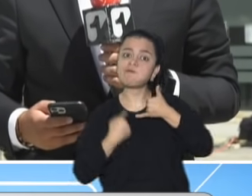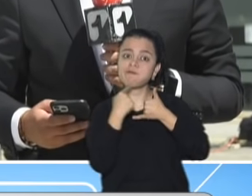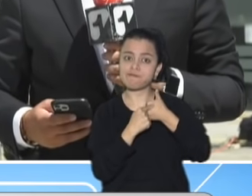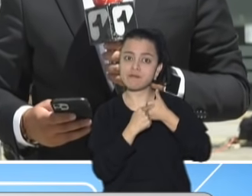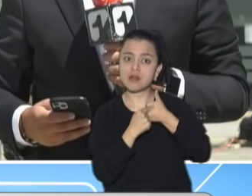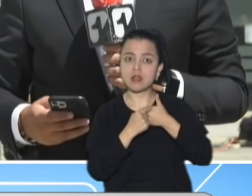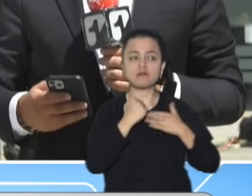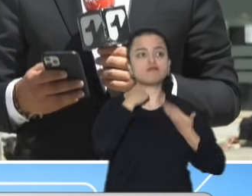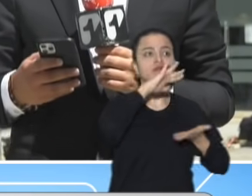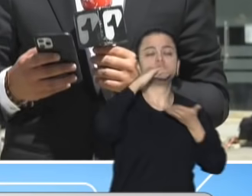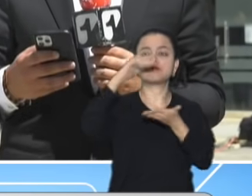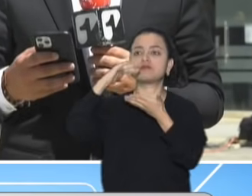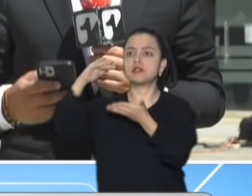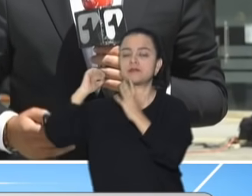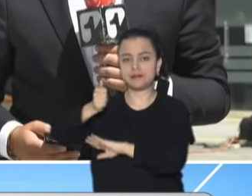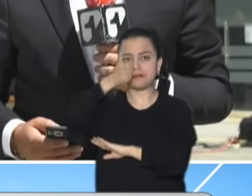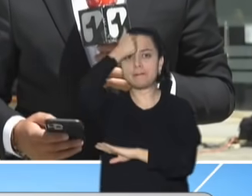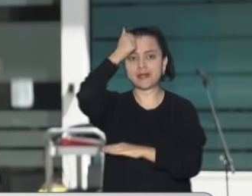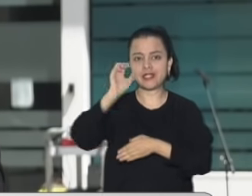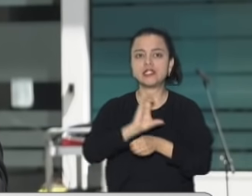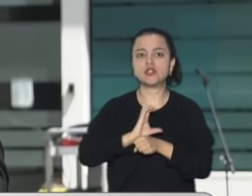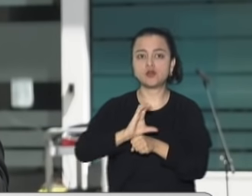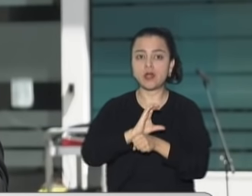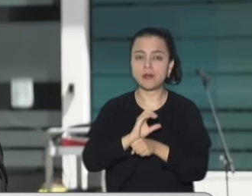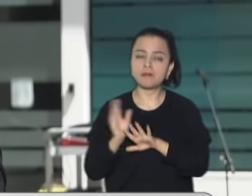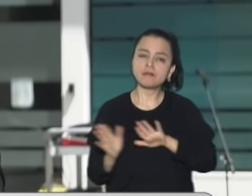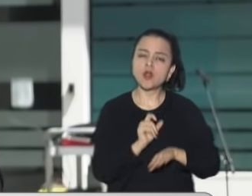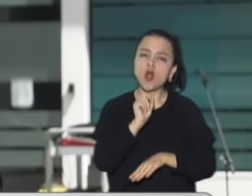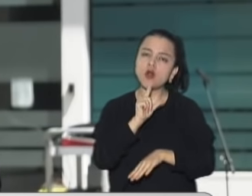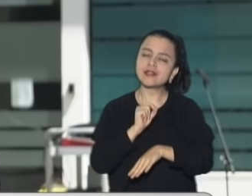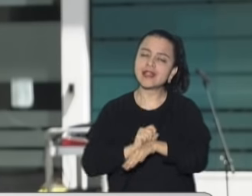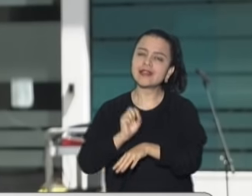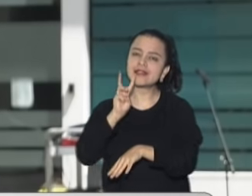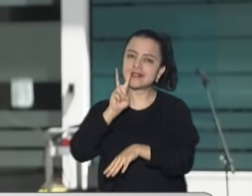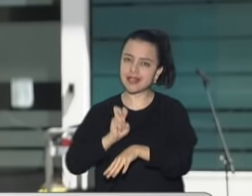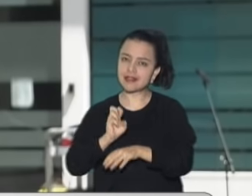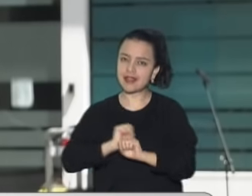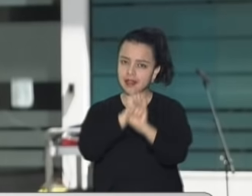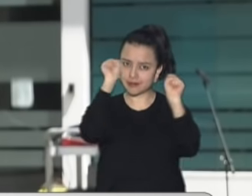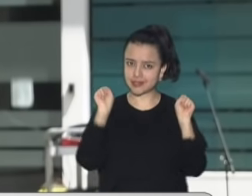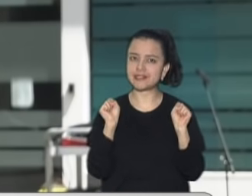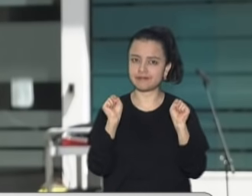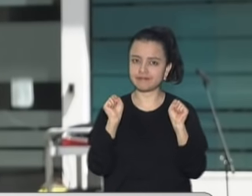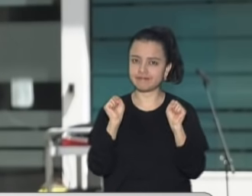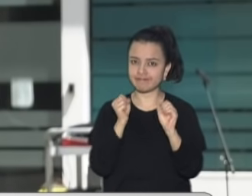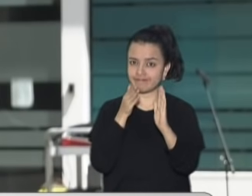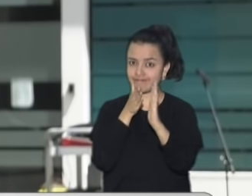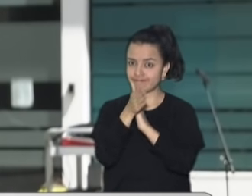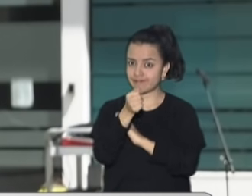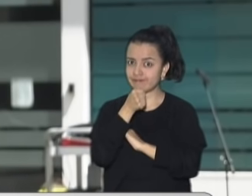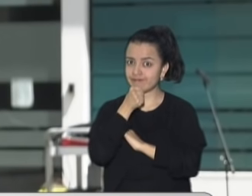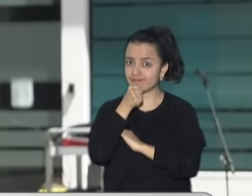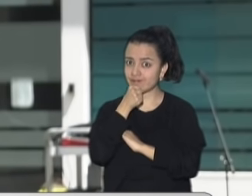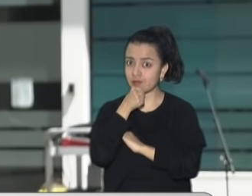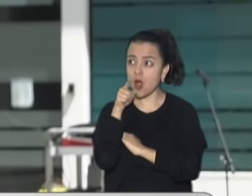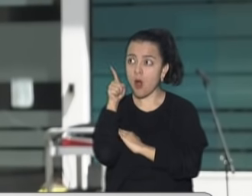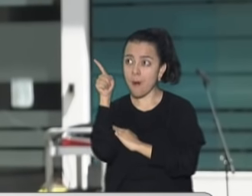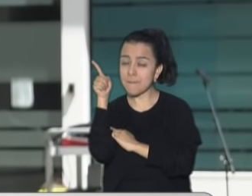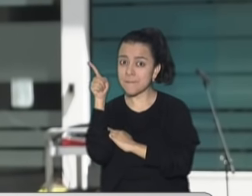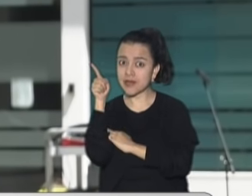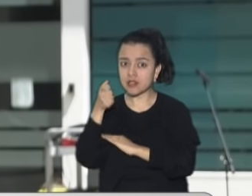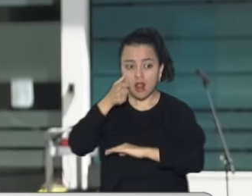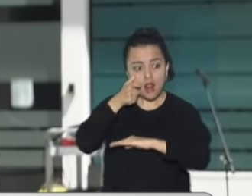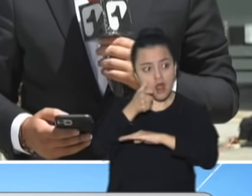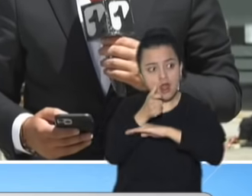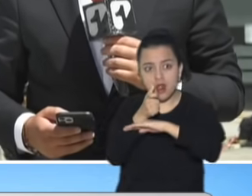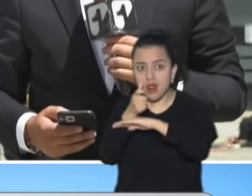las ciudades principales. Y siendo las 11:07 de la mañana, hablamos de otra importante noticia, porque Migración Colombia se pronunció luego de